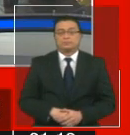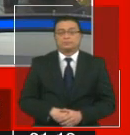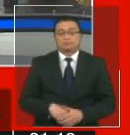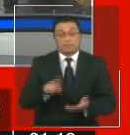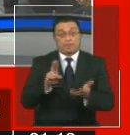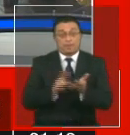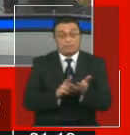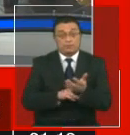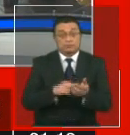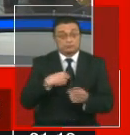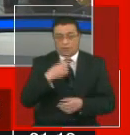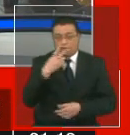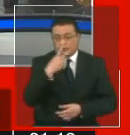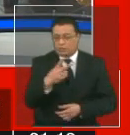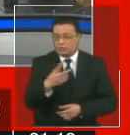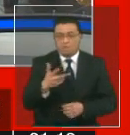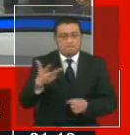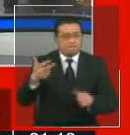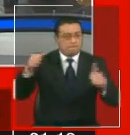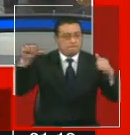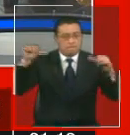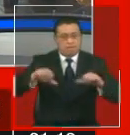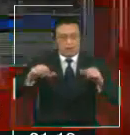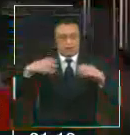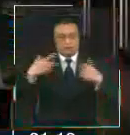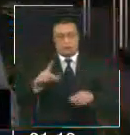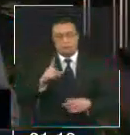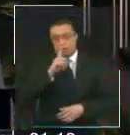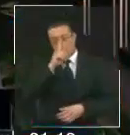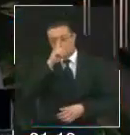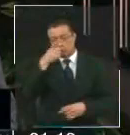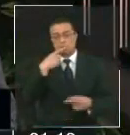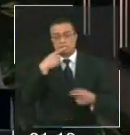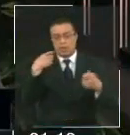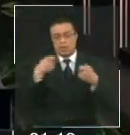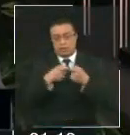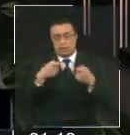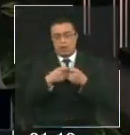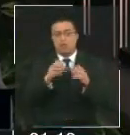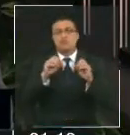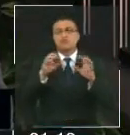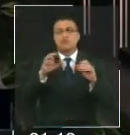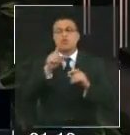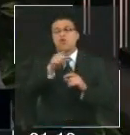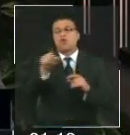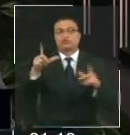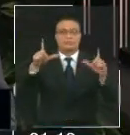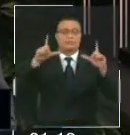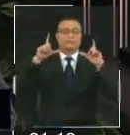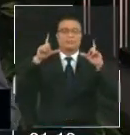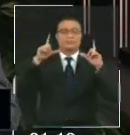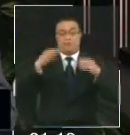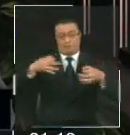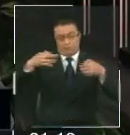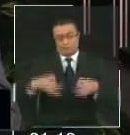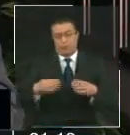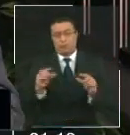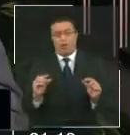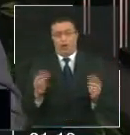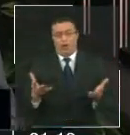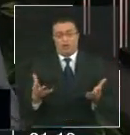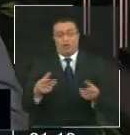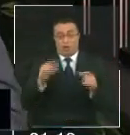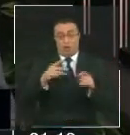La verdad es que lo vi mal. Ya no estamos acostumbrando a estos debates que tienen mucho para la galería y poco de sustancia. Y cuesta